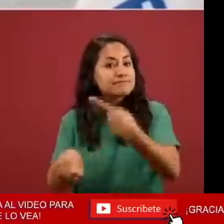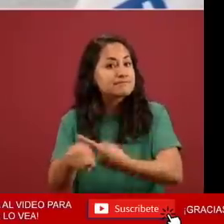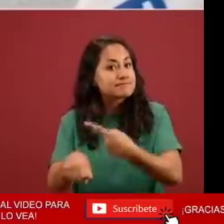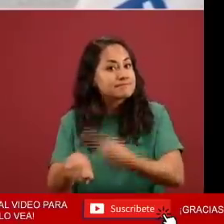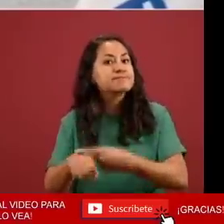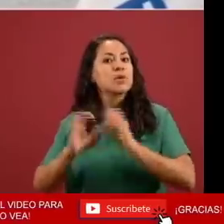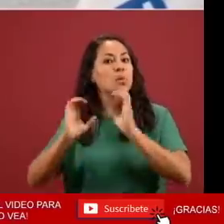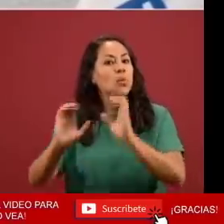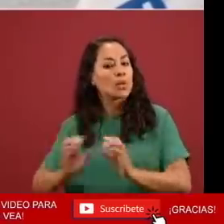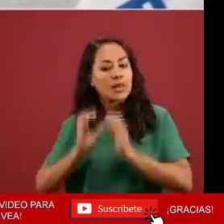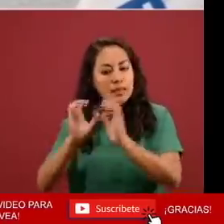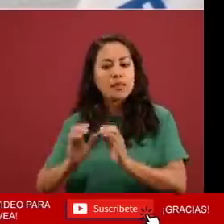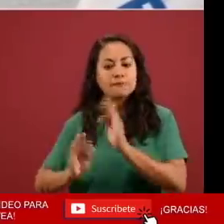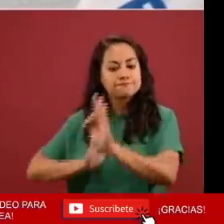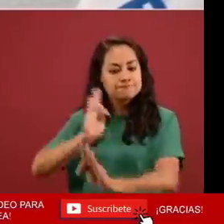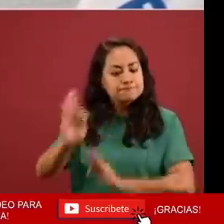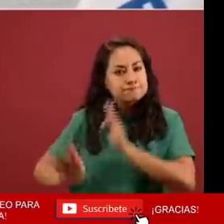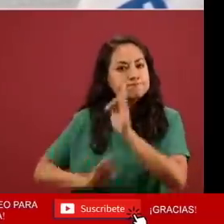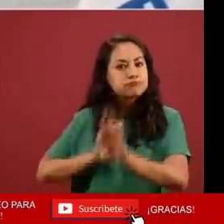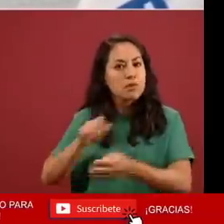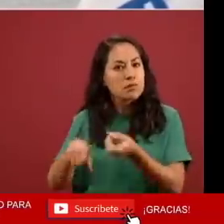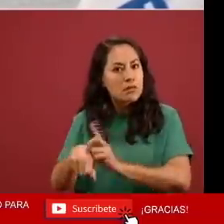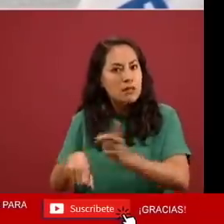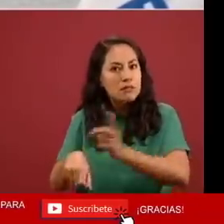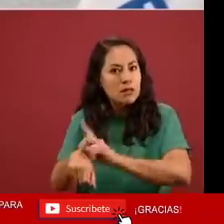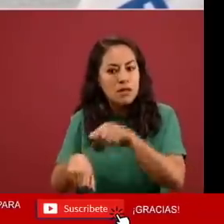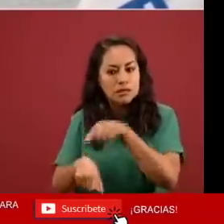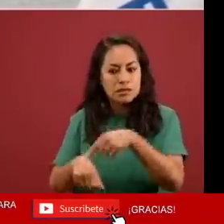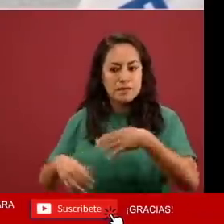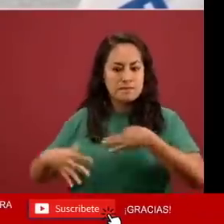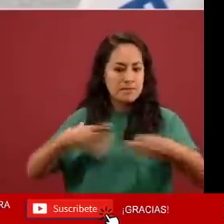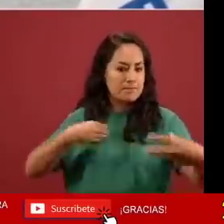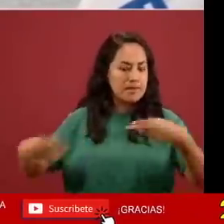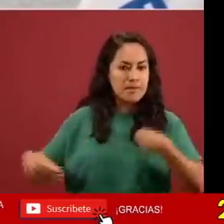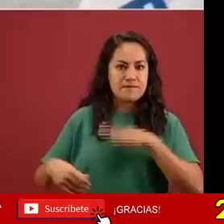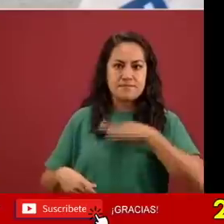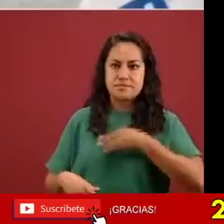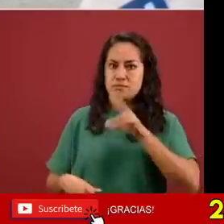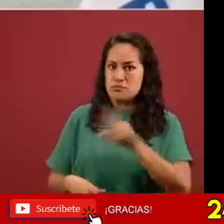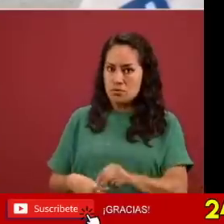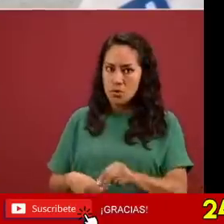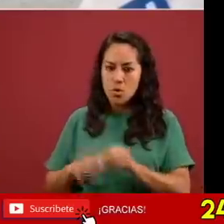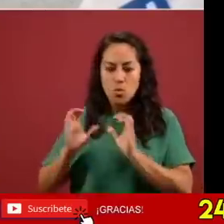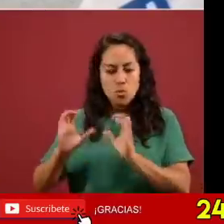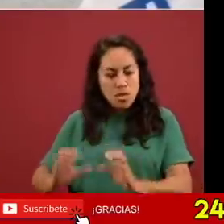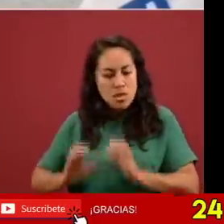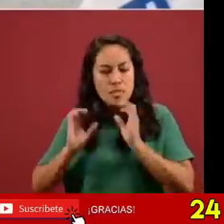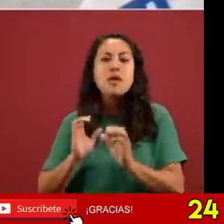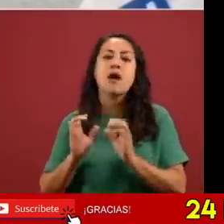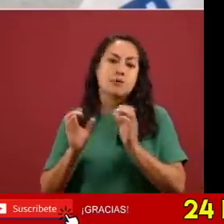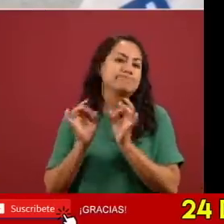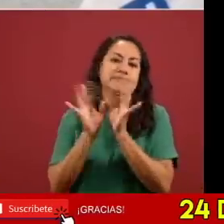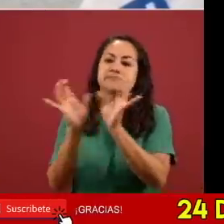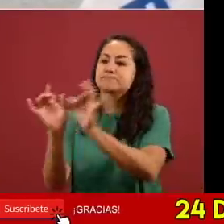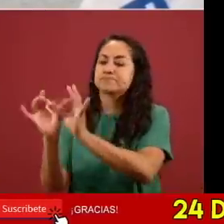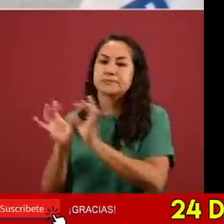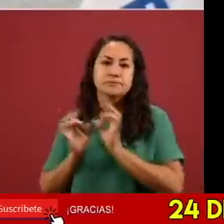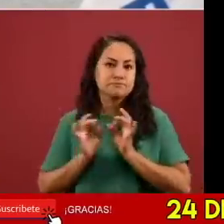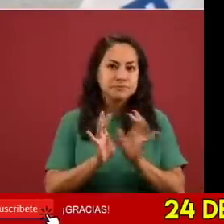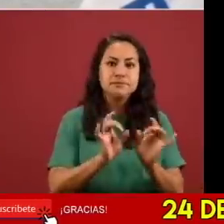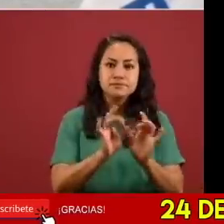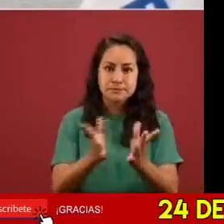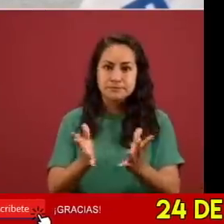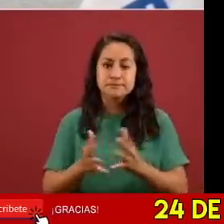que luchan contra una pandemia donde todos somos vulnerables el gobierno de la ciudad y la